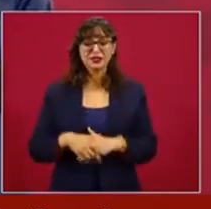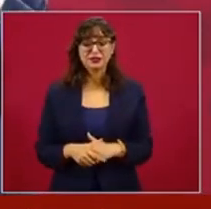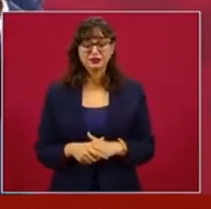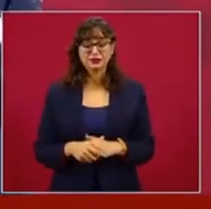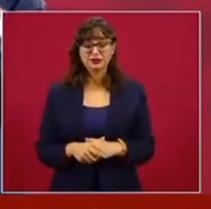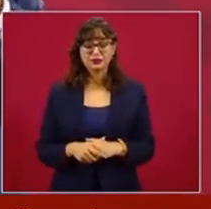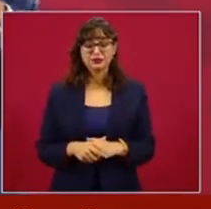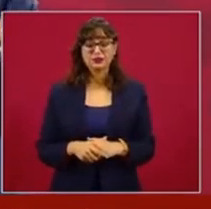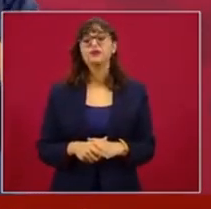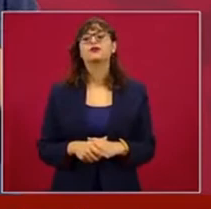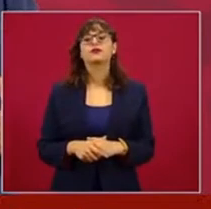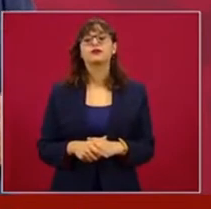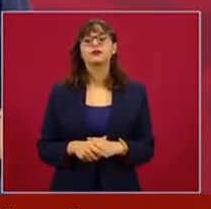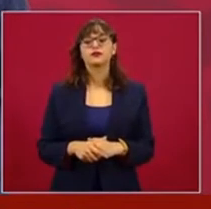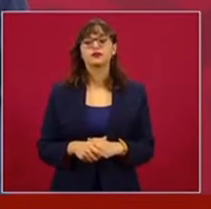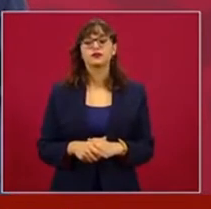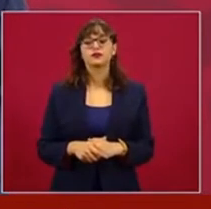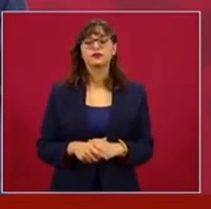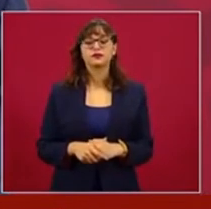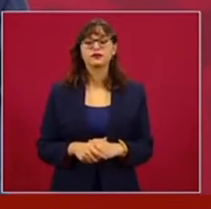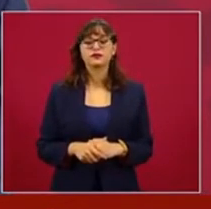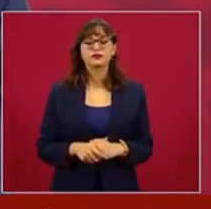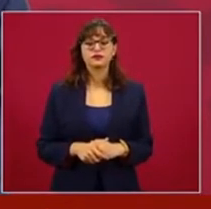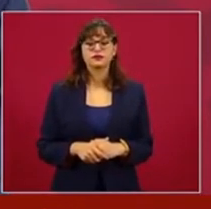donde les contestan a los